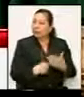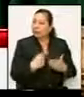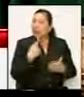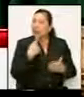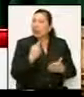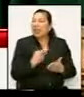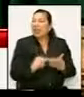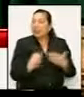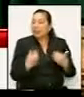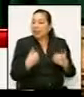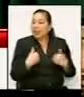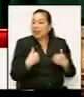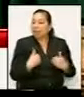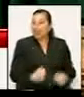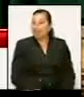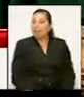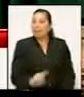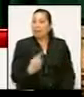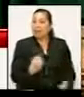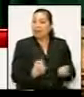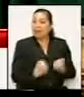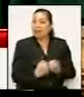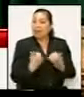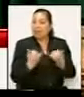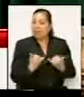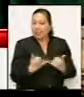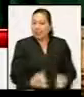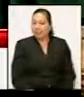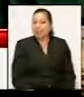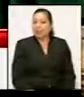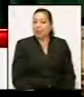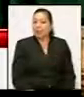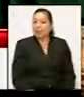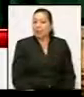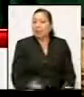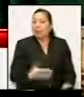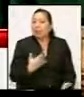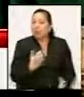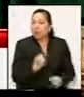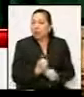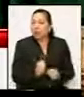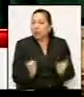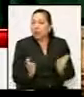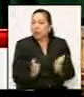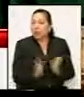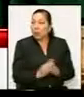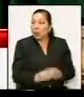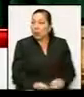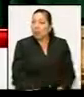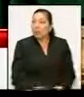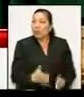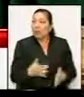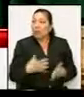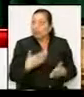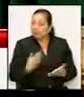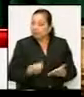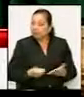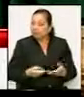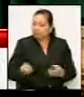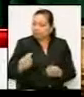qué tenemos para apoyar esto. ¿Dónde podemos trabajar juntos? ¿Dónde podemos